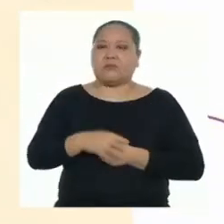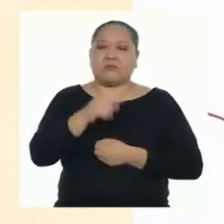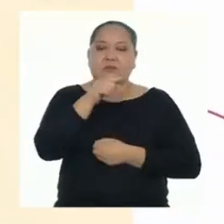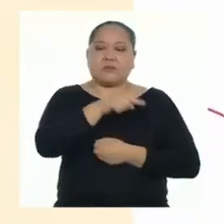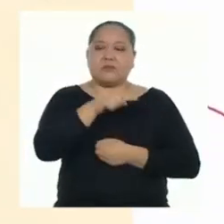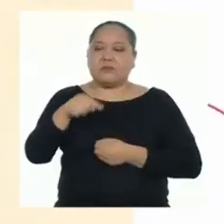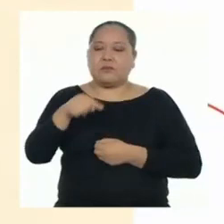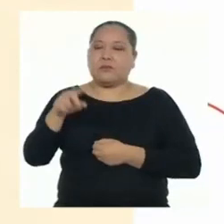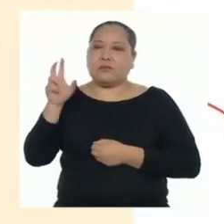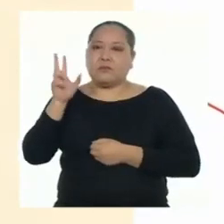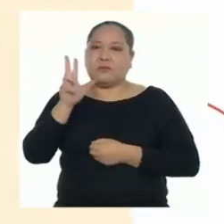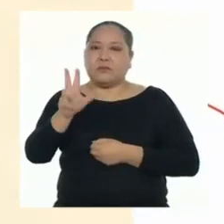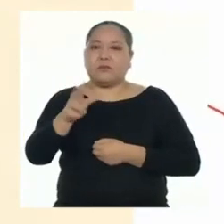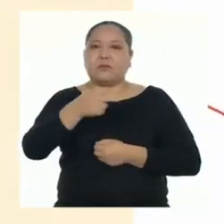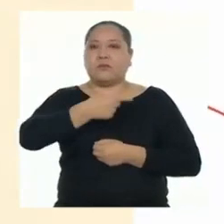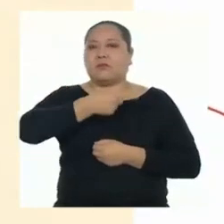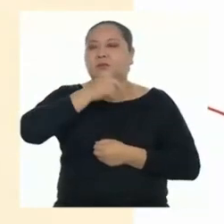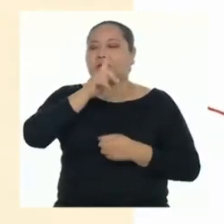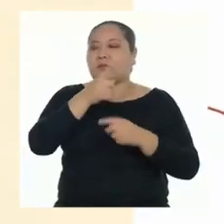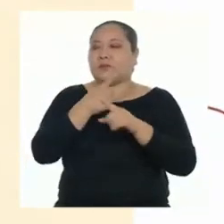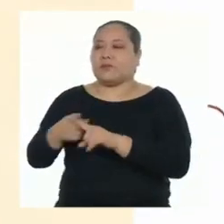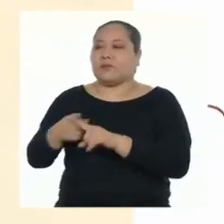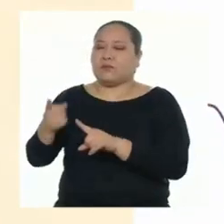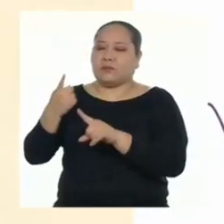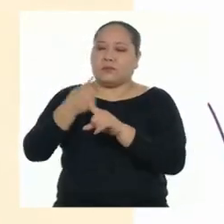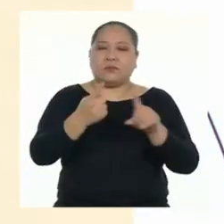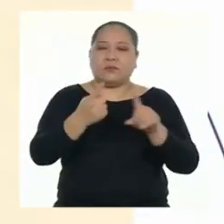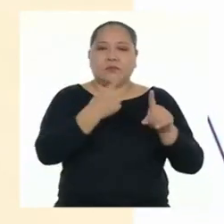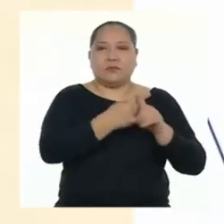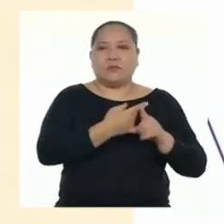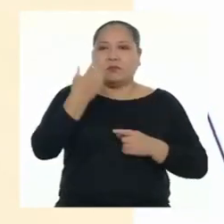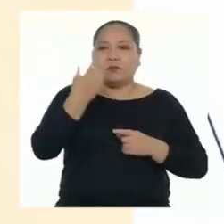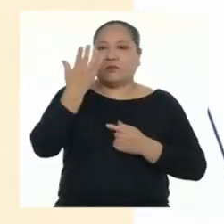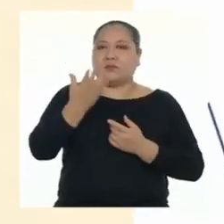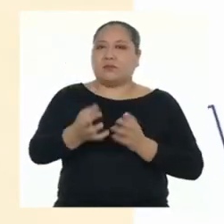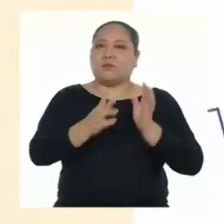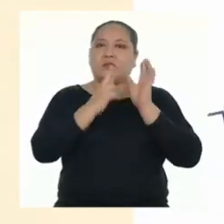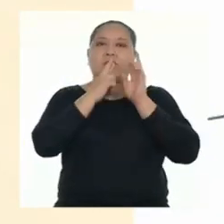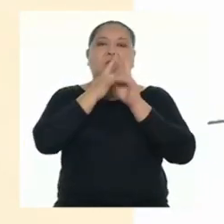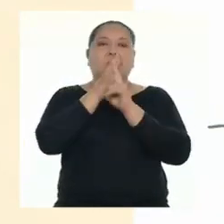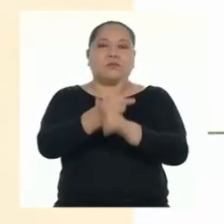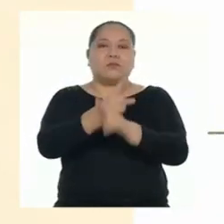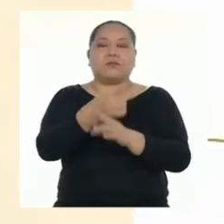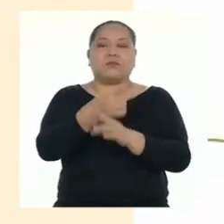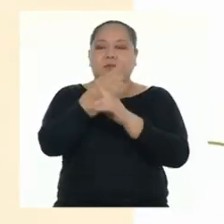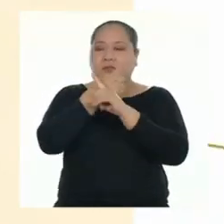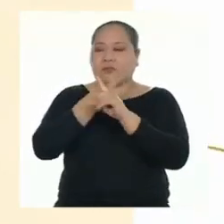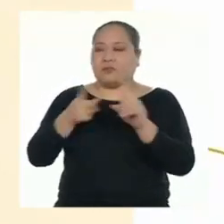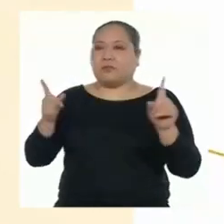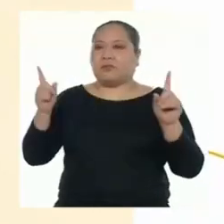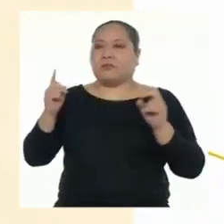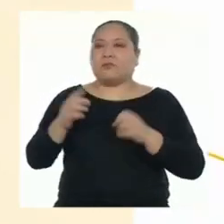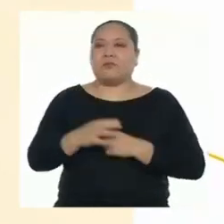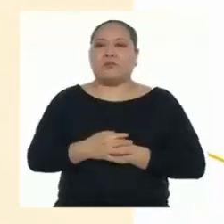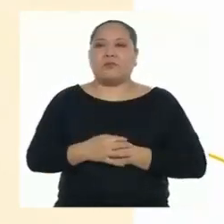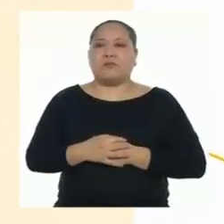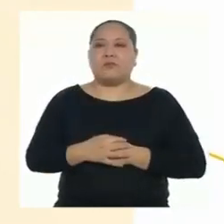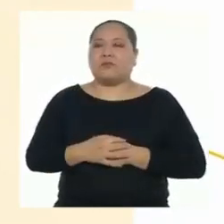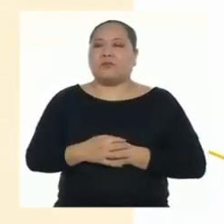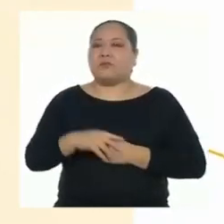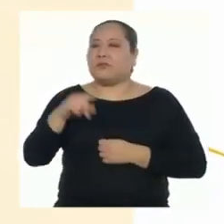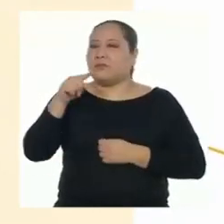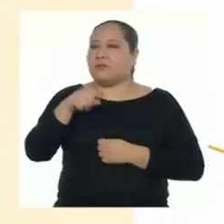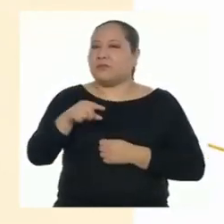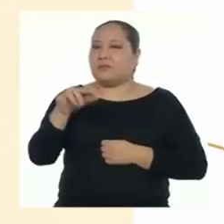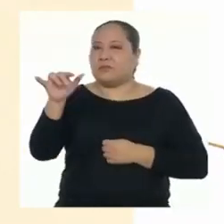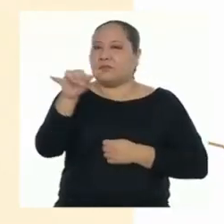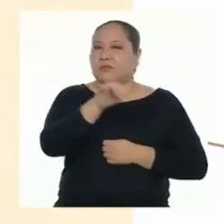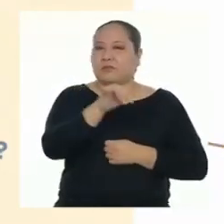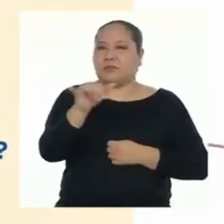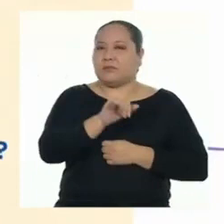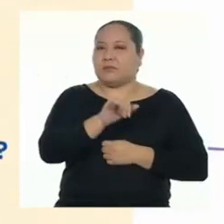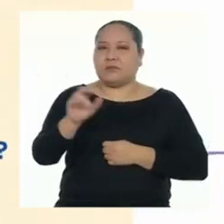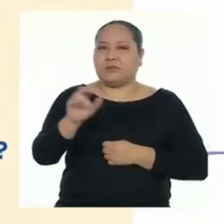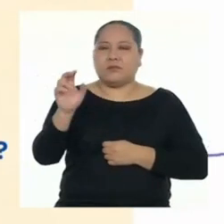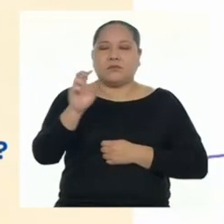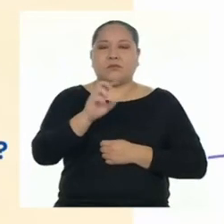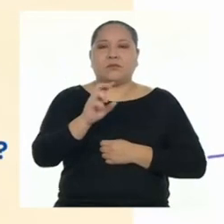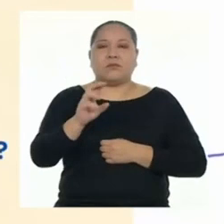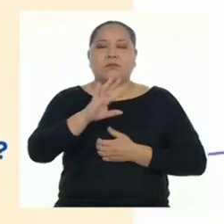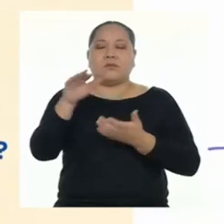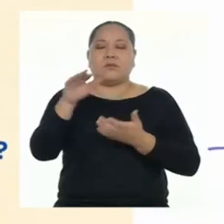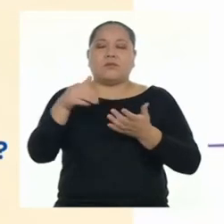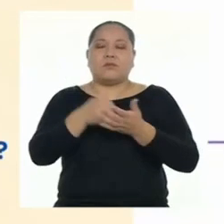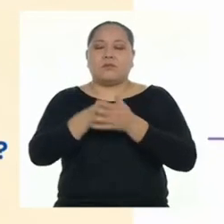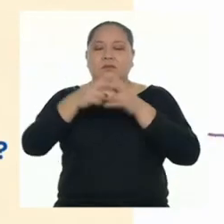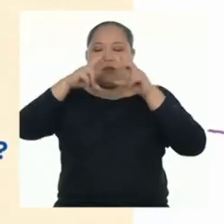3 muestras de aguas diferentes que les darán resultados diferentes. ¿Y qué se debe mantener igual en todo el